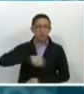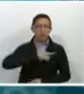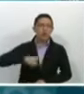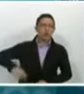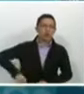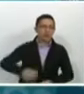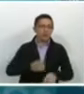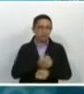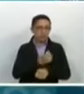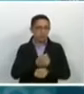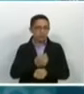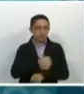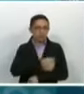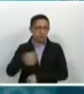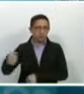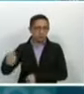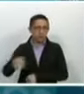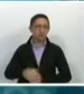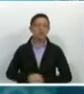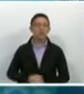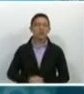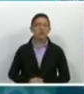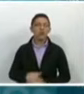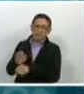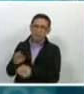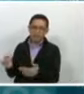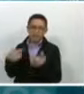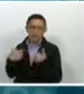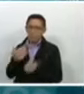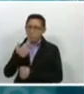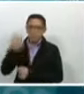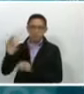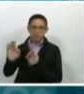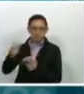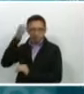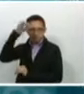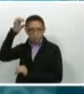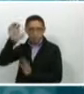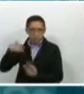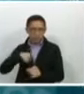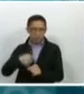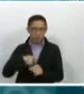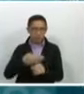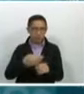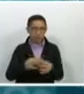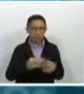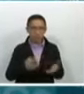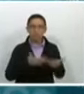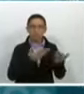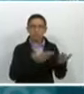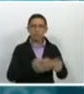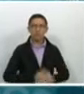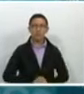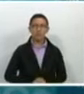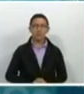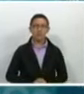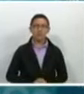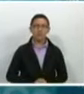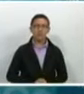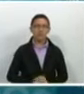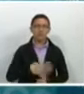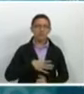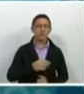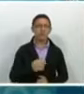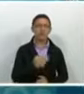ellos sobre el tema de las vacunas, que es la primera etapa de enero a